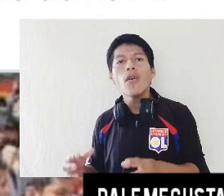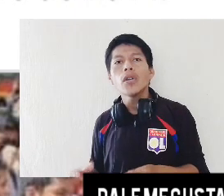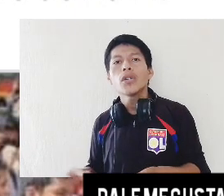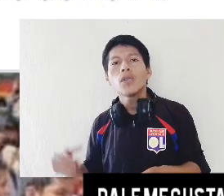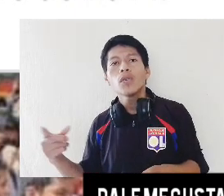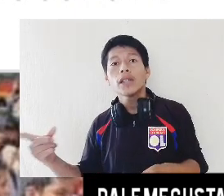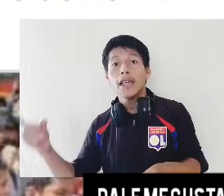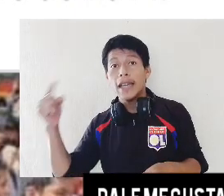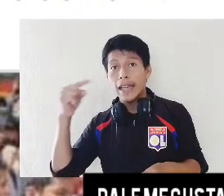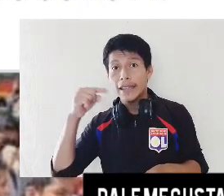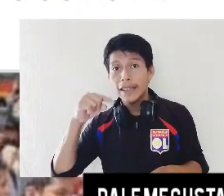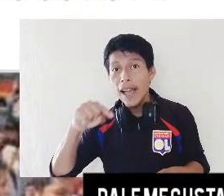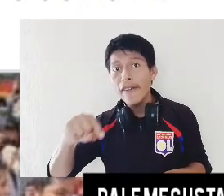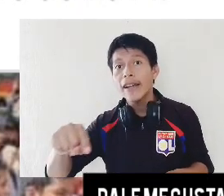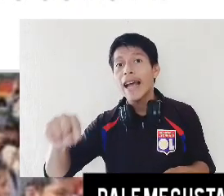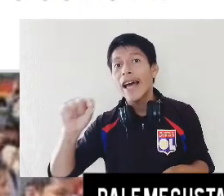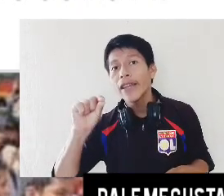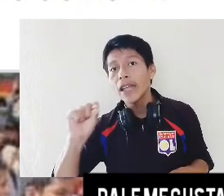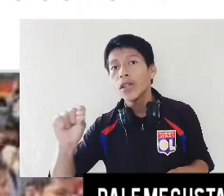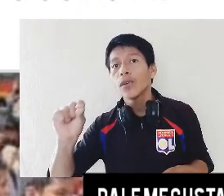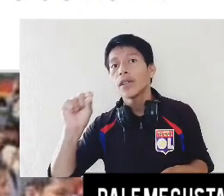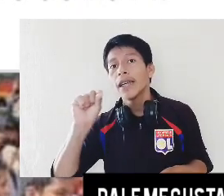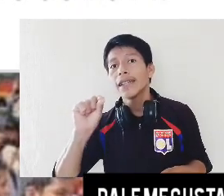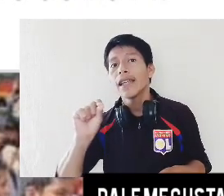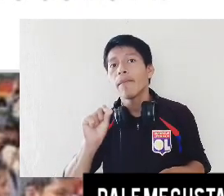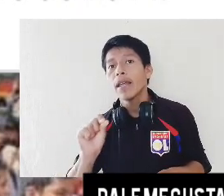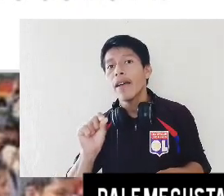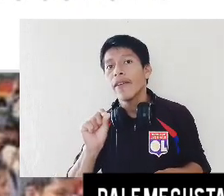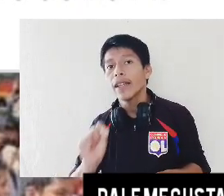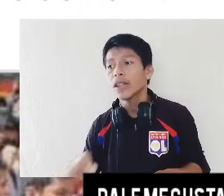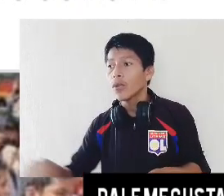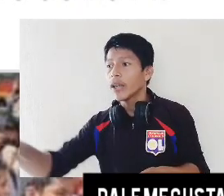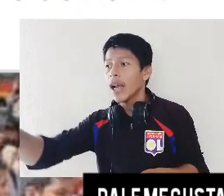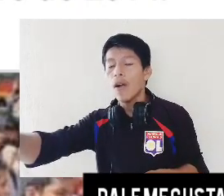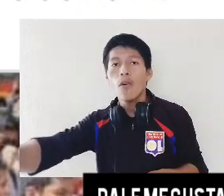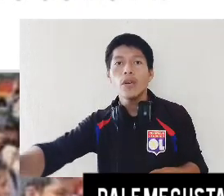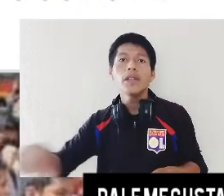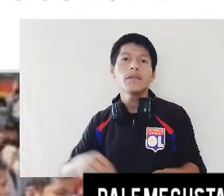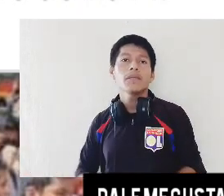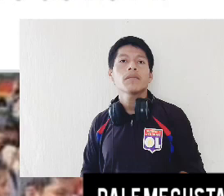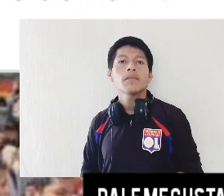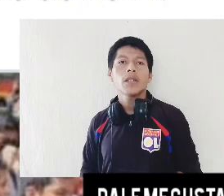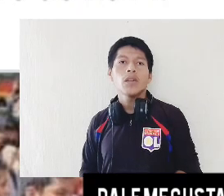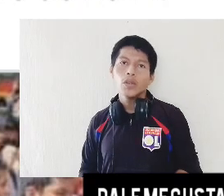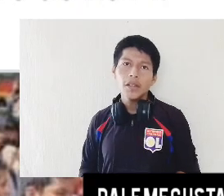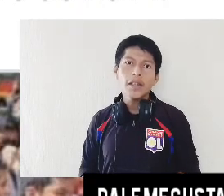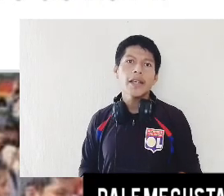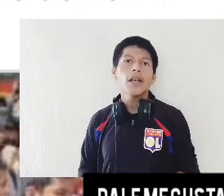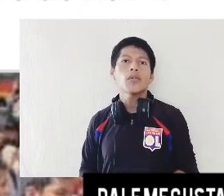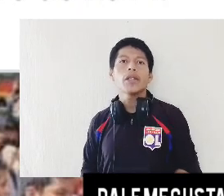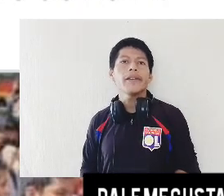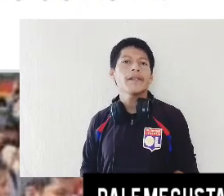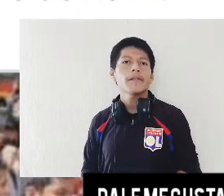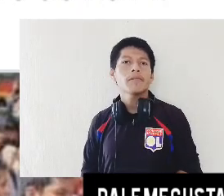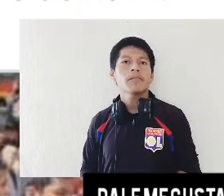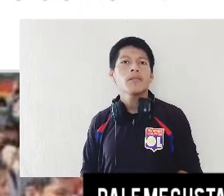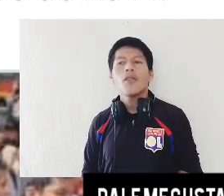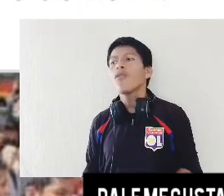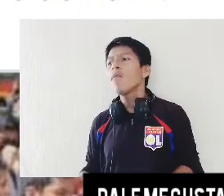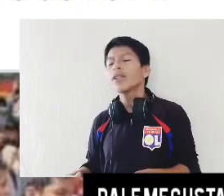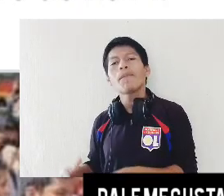histórica, hoy los que estaban adentro de esa llamada verdad histórica, hoy los están dejando